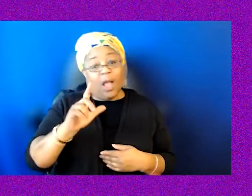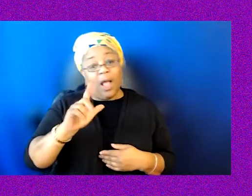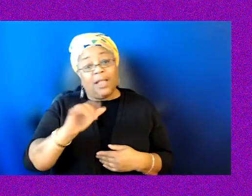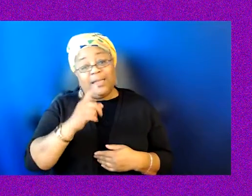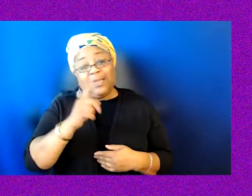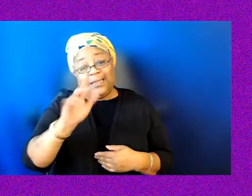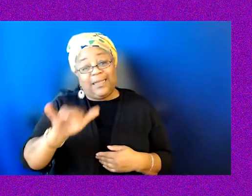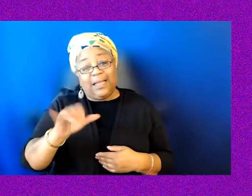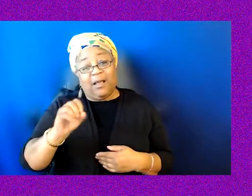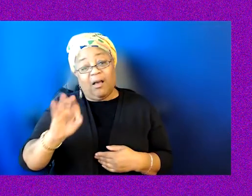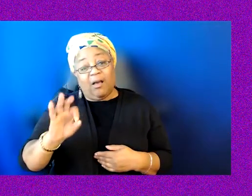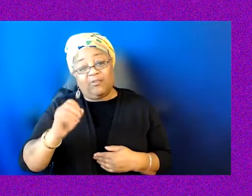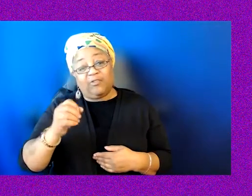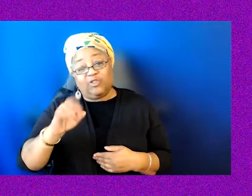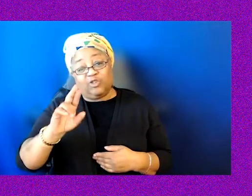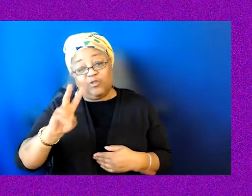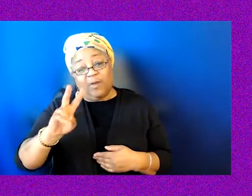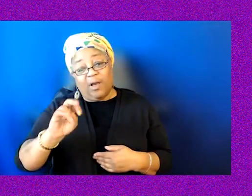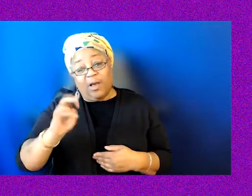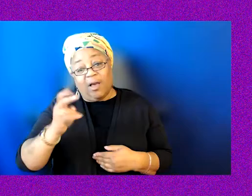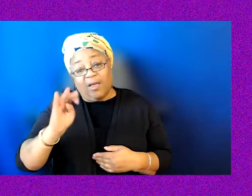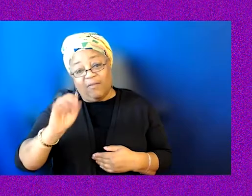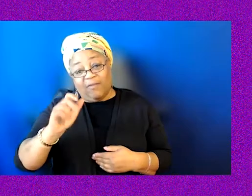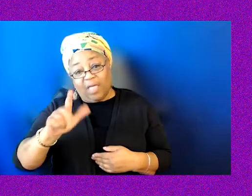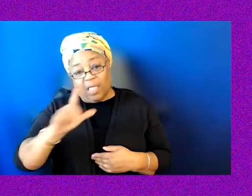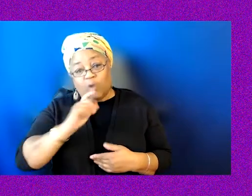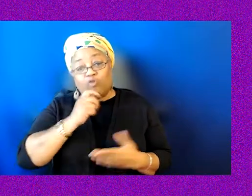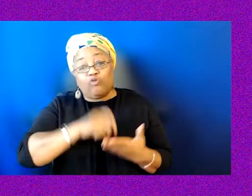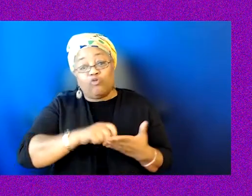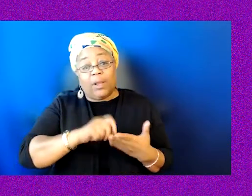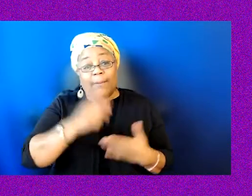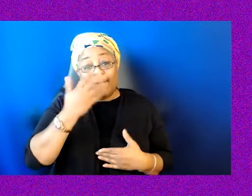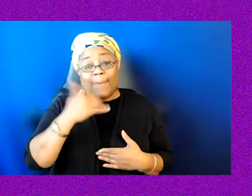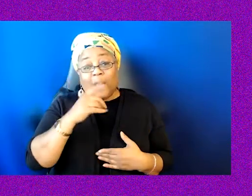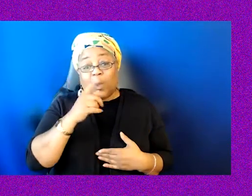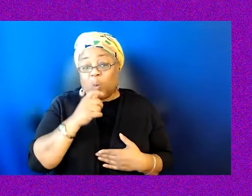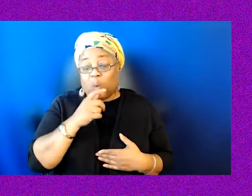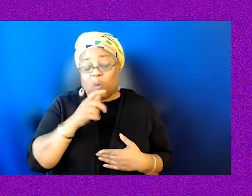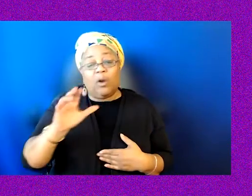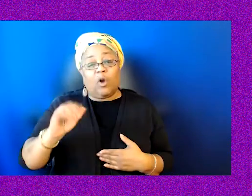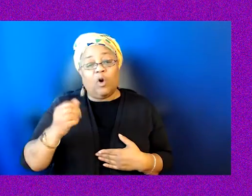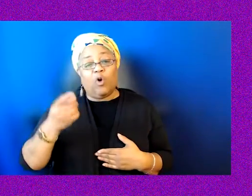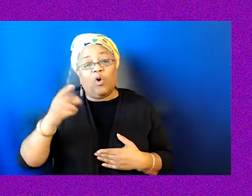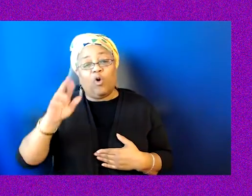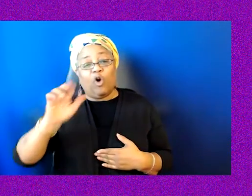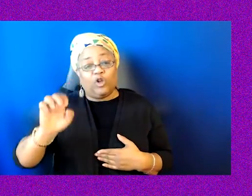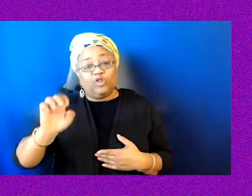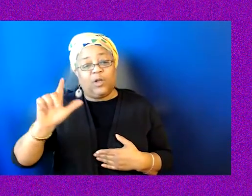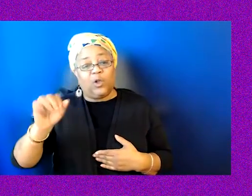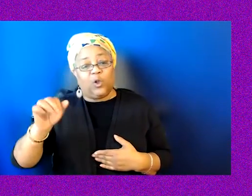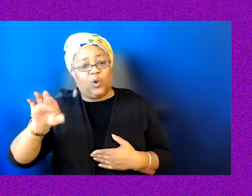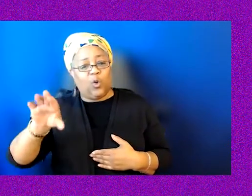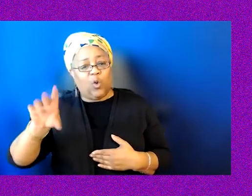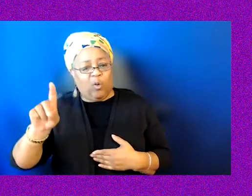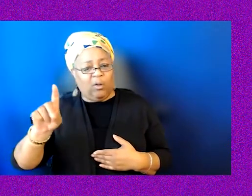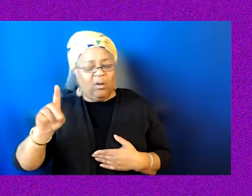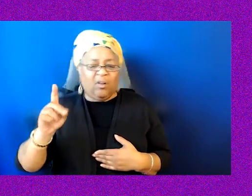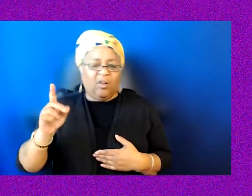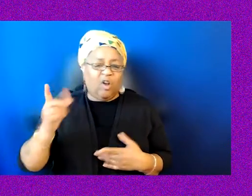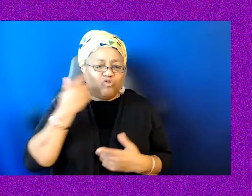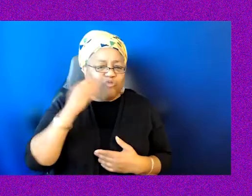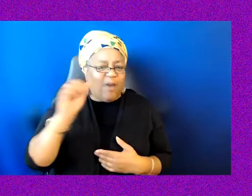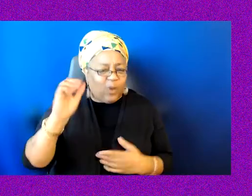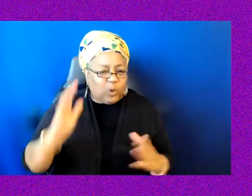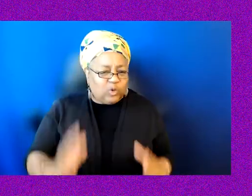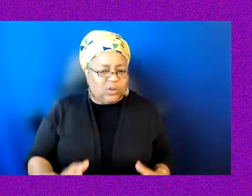Litany of Survival o Canción de Sobrevivencia fue escrito por nuestra hermana Audre